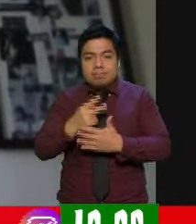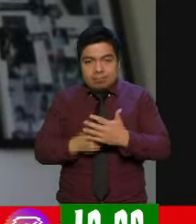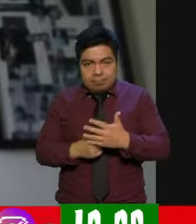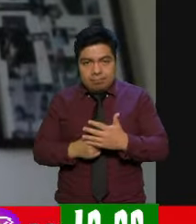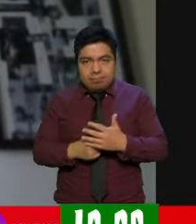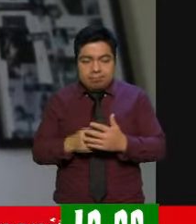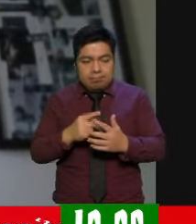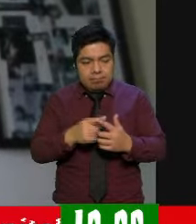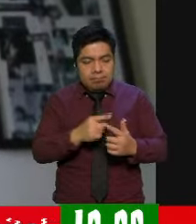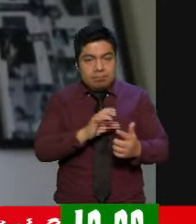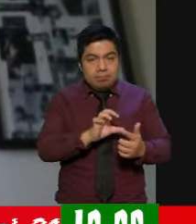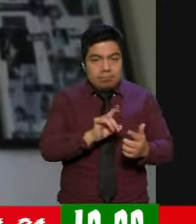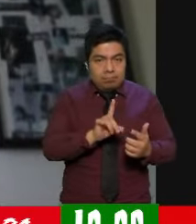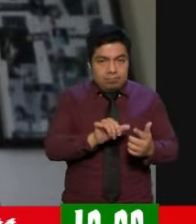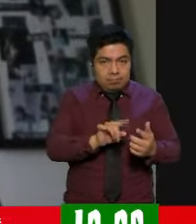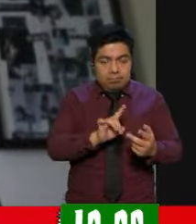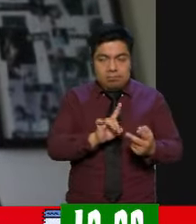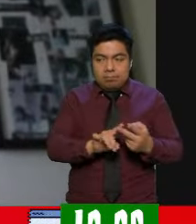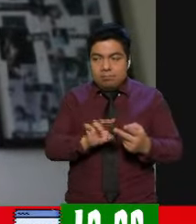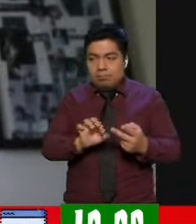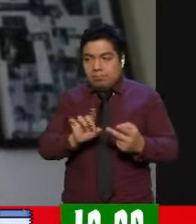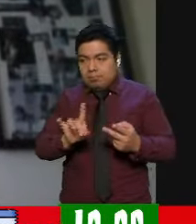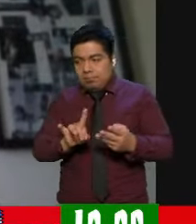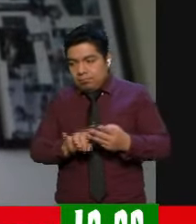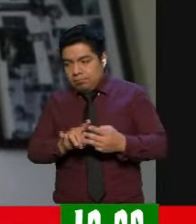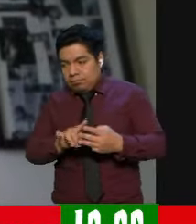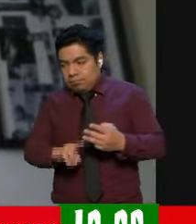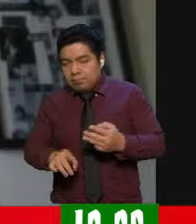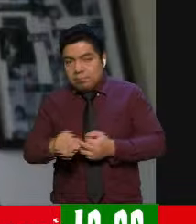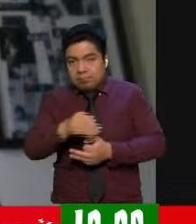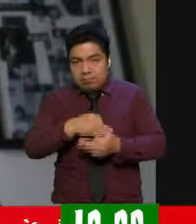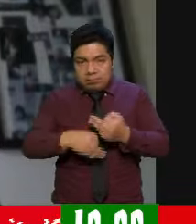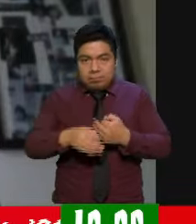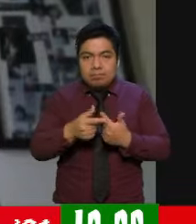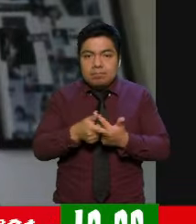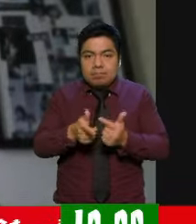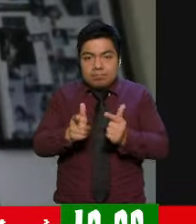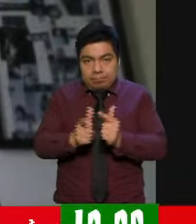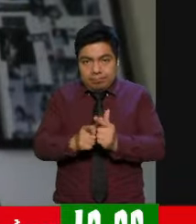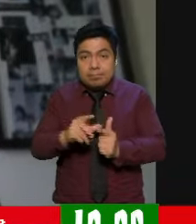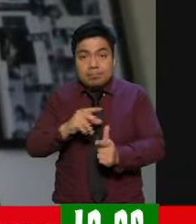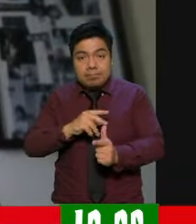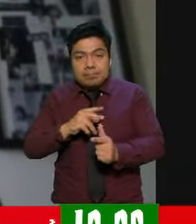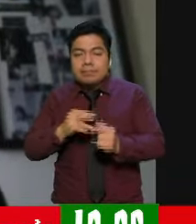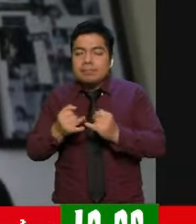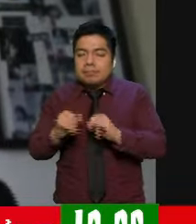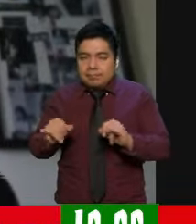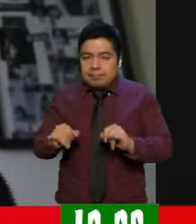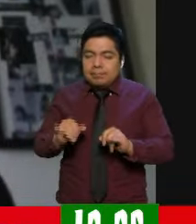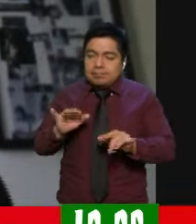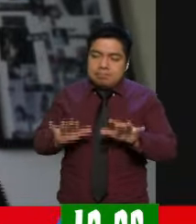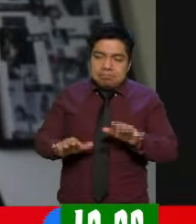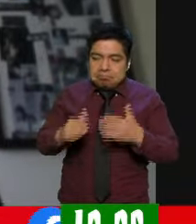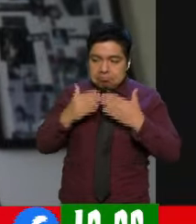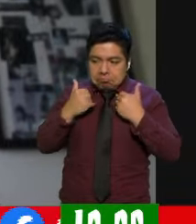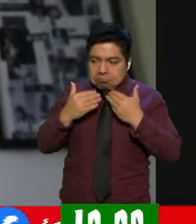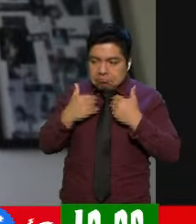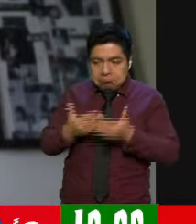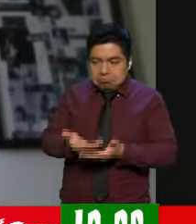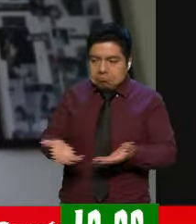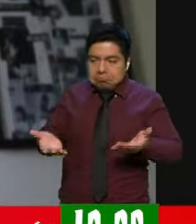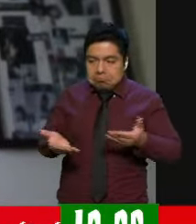íbamos Carlos Arellano, Real de 14, todos los grupos que en ese momento teníamos la Independiente, que no estábamos dentro de